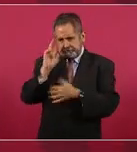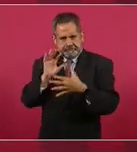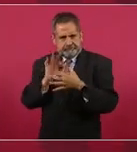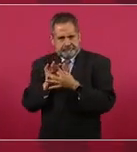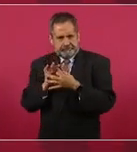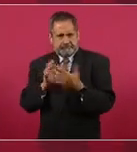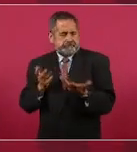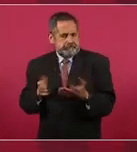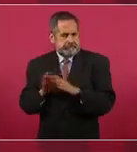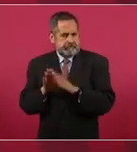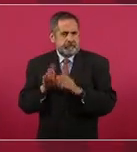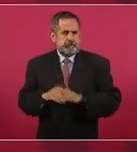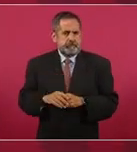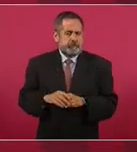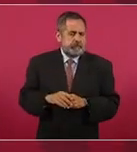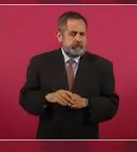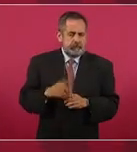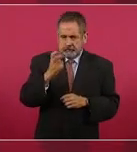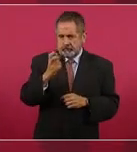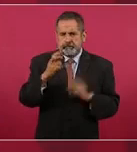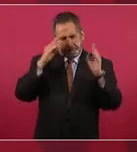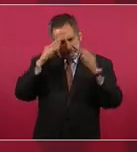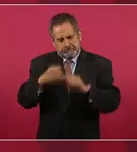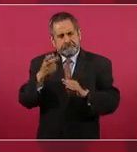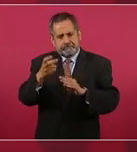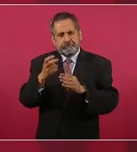asuntos de México y de Estados Unidos.